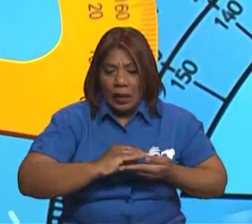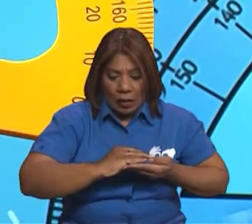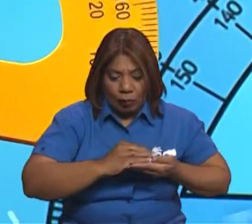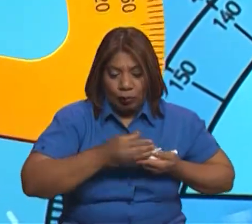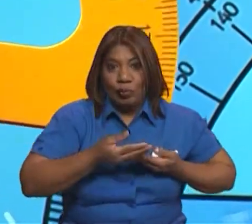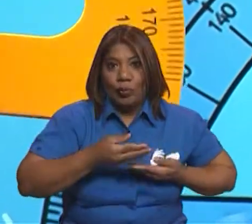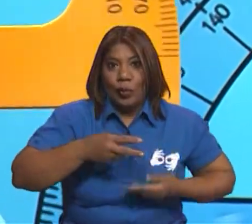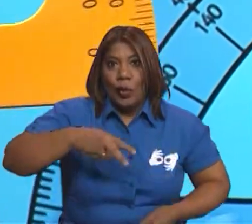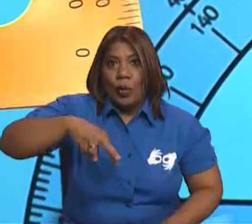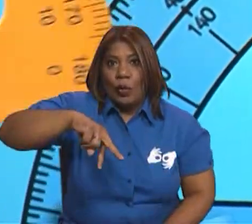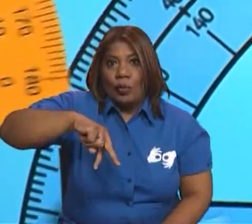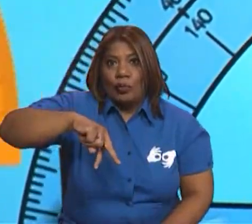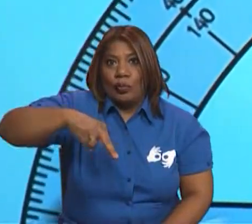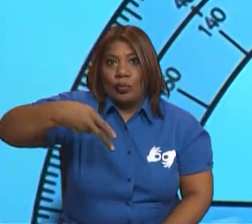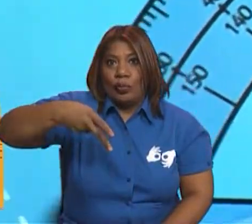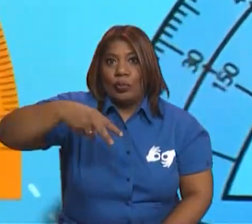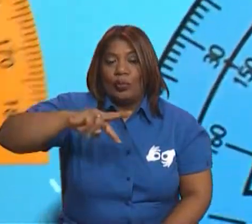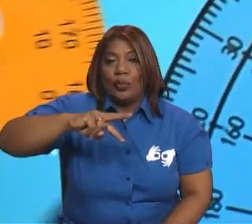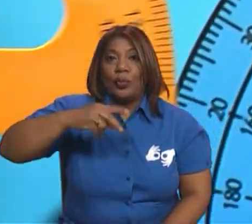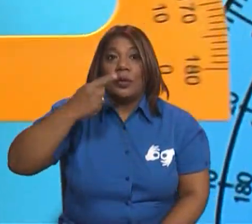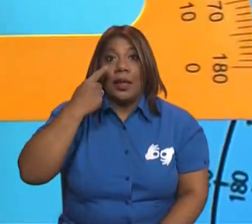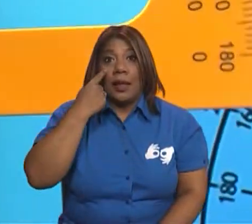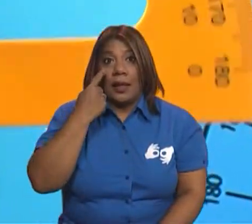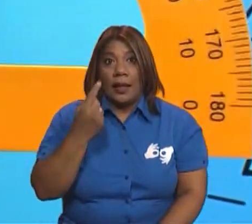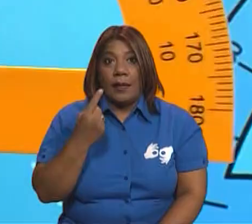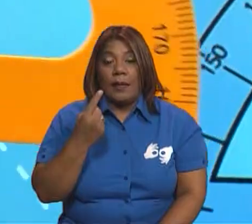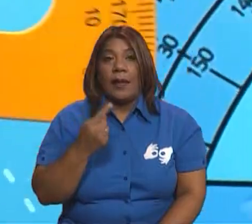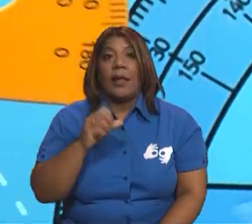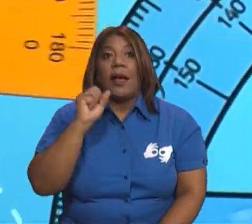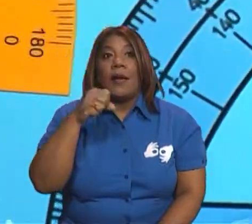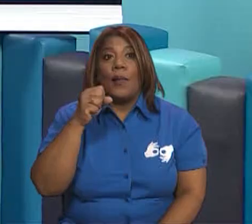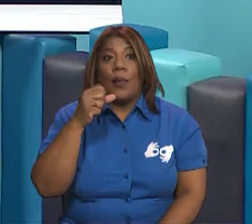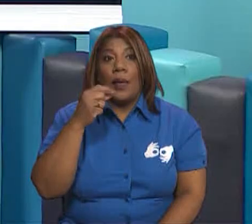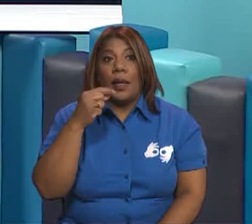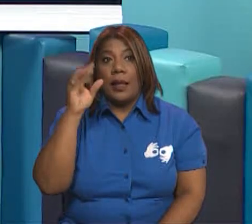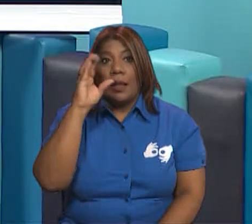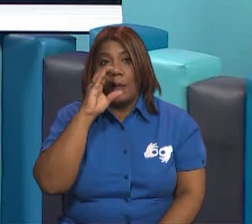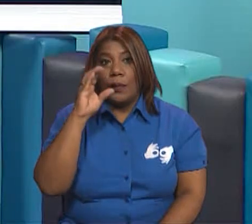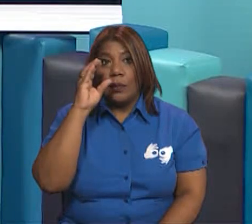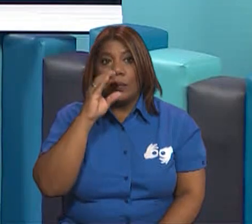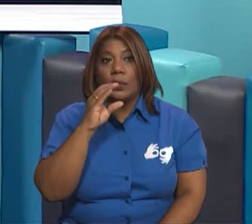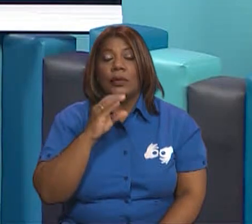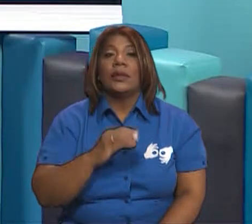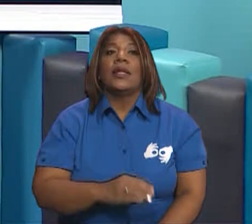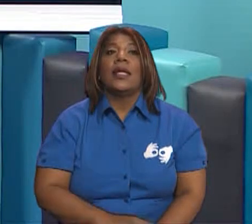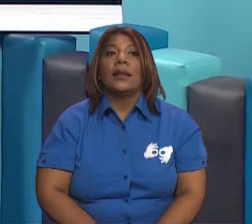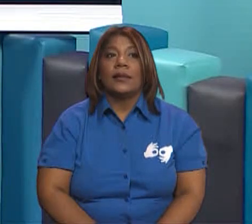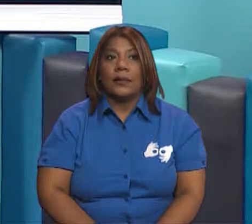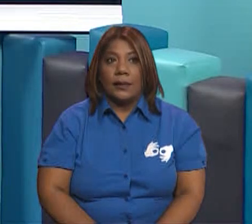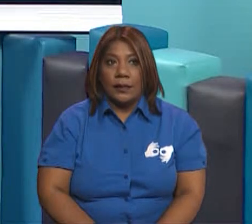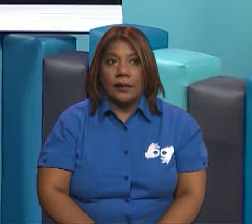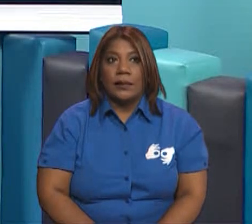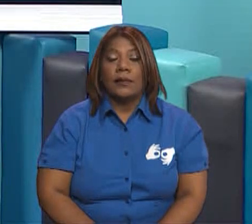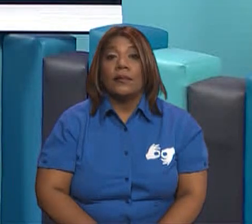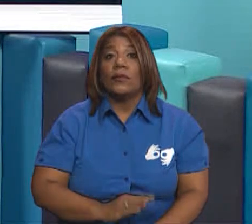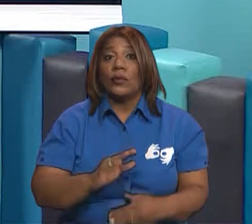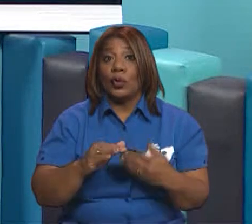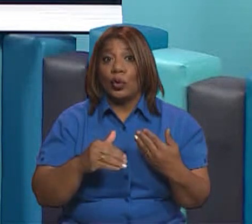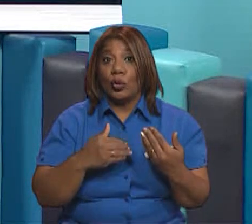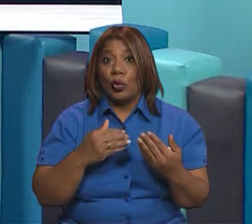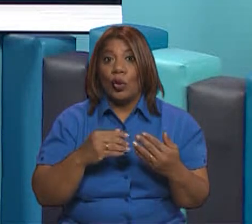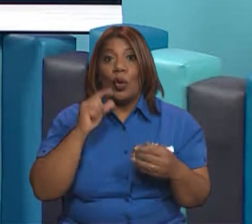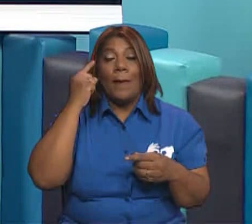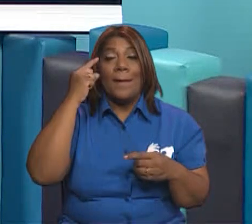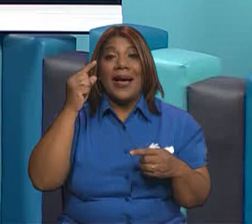trata este instrumento. En él vamos a poder encontrar las posibles medidas de los ángulos. Vemos